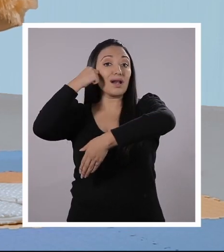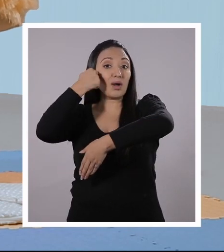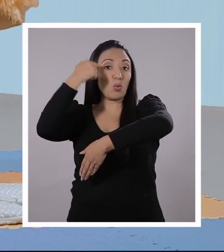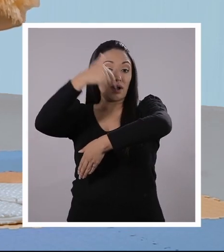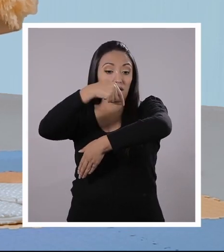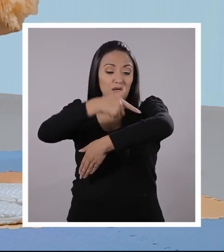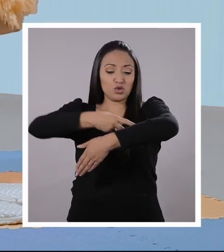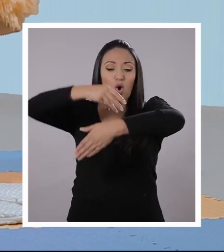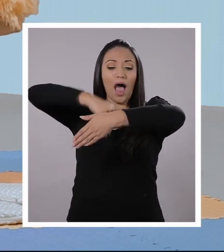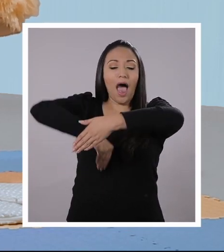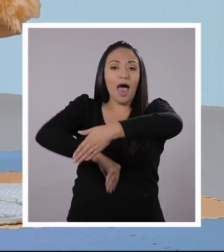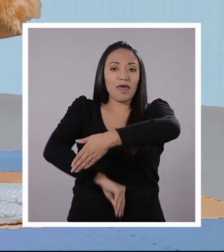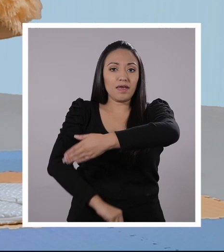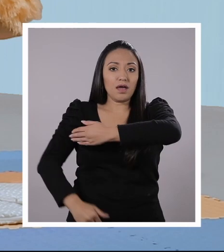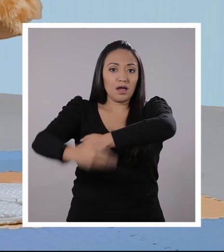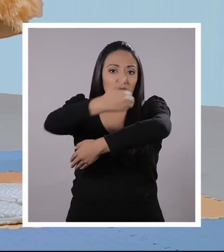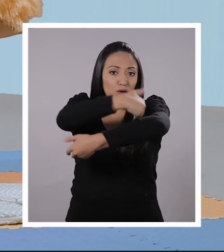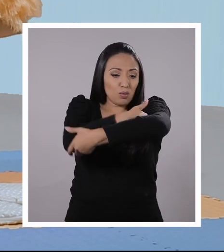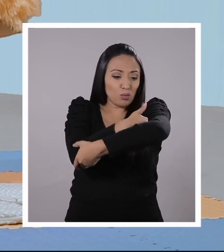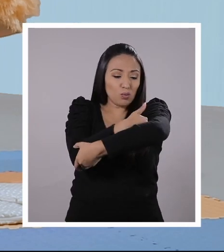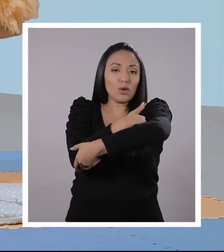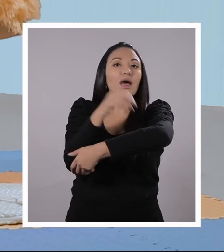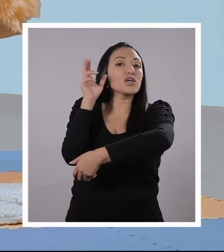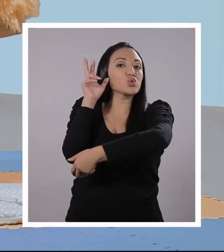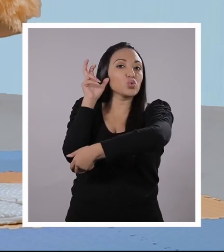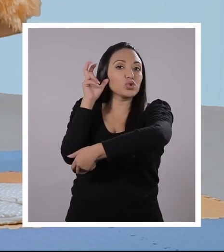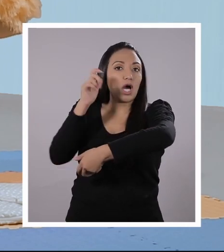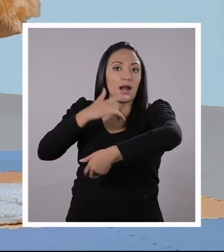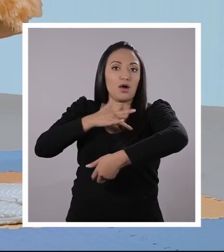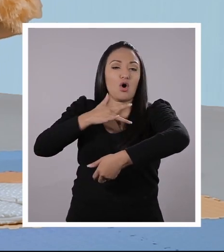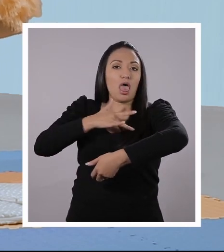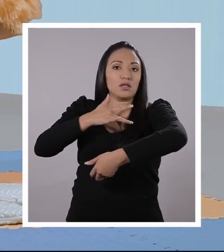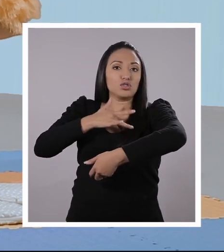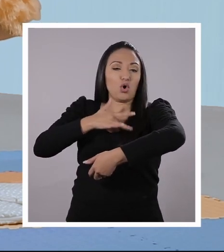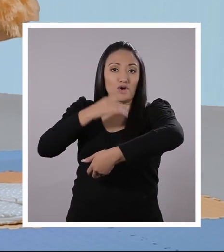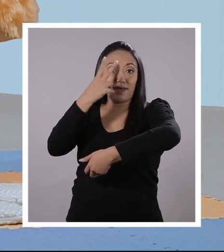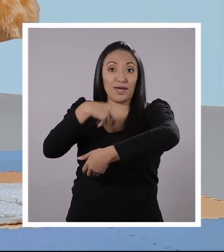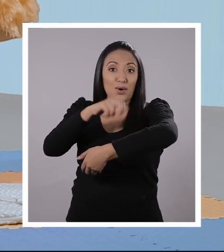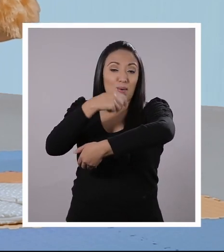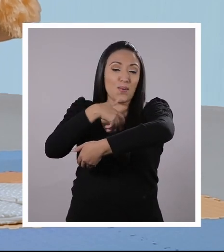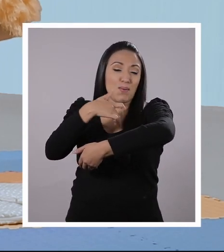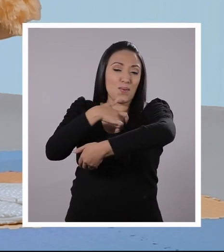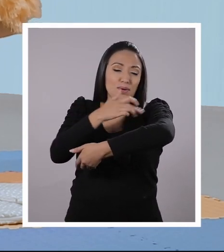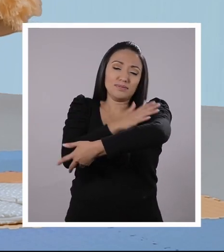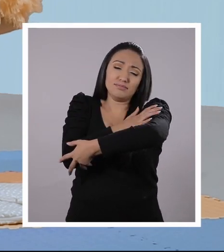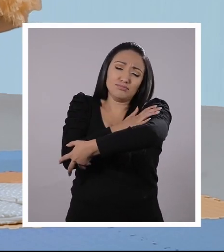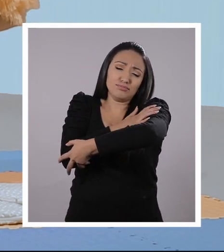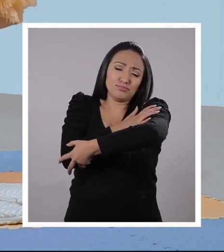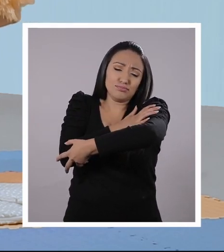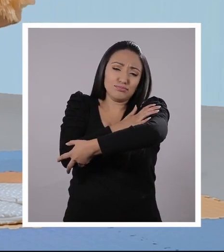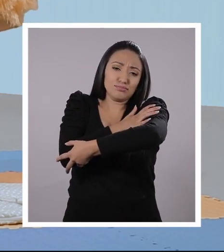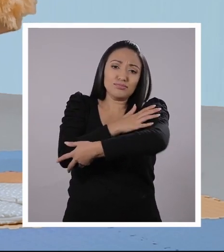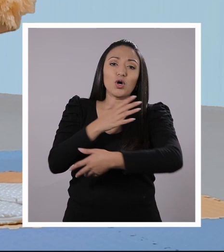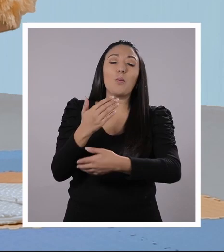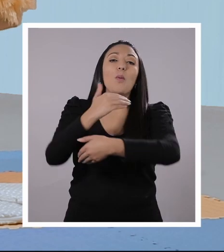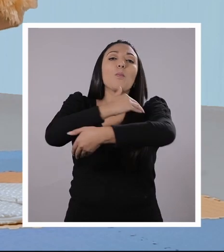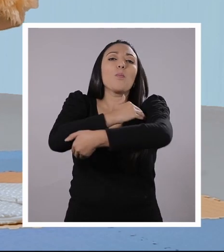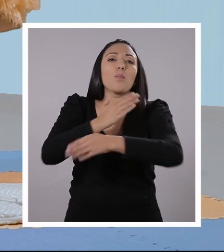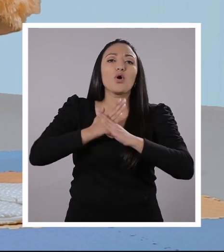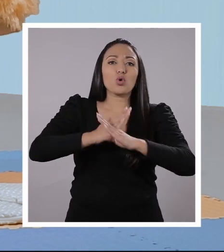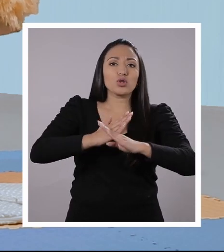les recuerda mucho cuando ellos estaban en el útero, porque escuchaban muy cerca el corazón. Y se sienten como